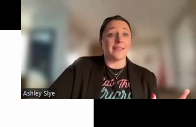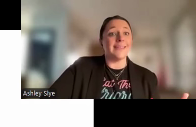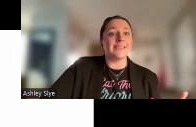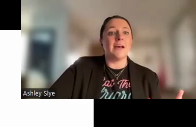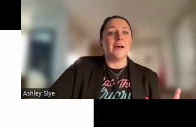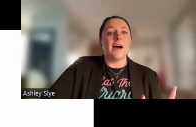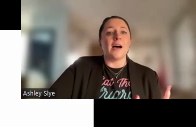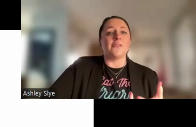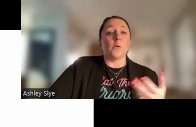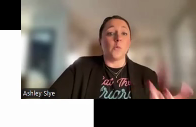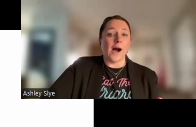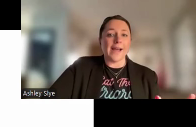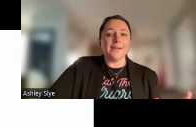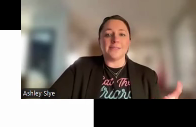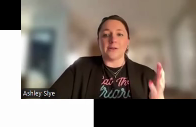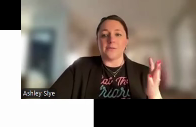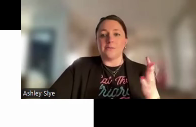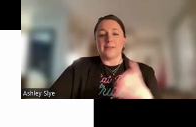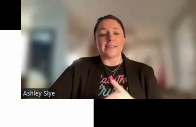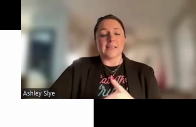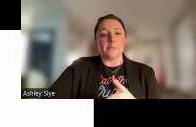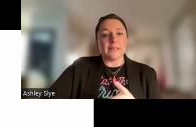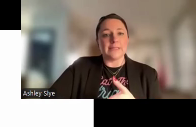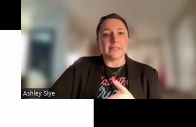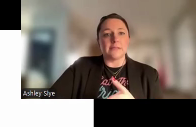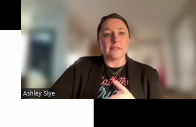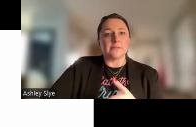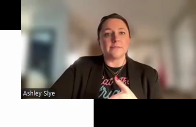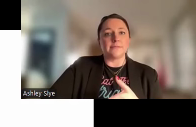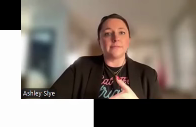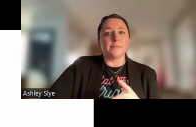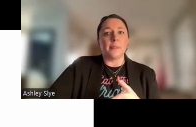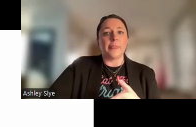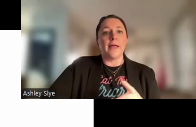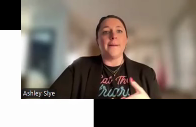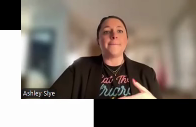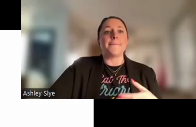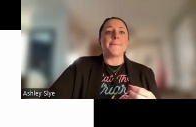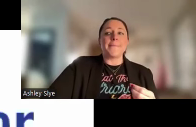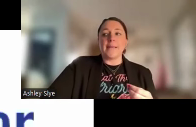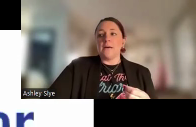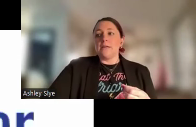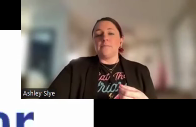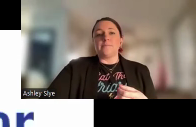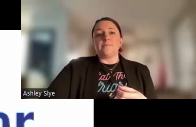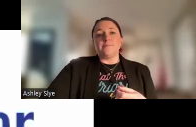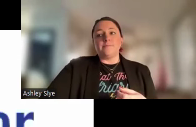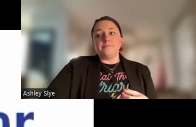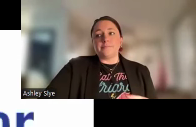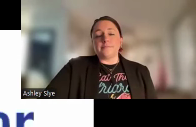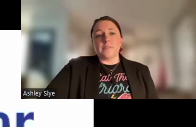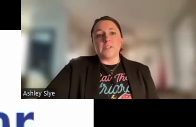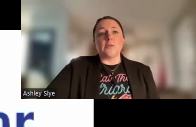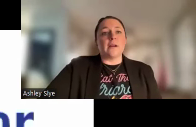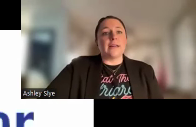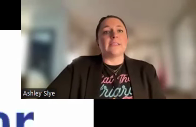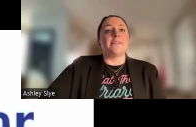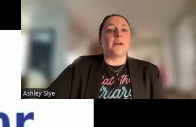con las que trabajan. Hay una razón existente para esto, así que pasemos a la siguiente.